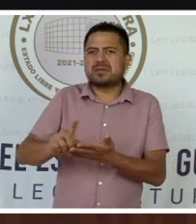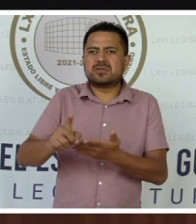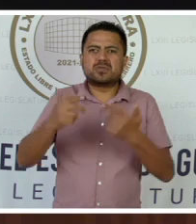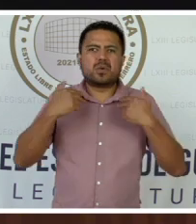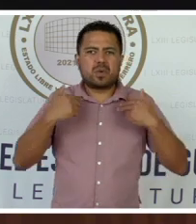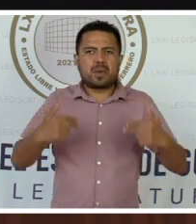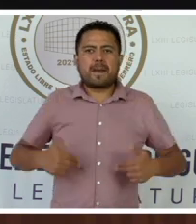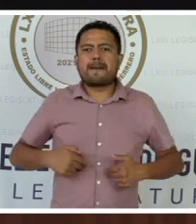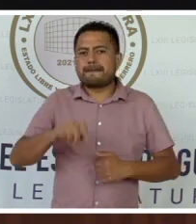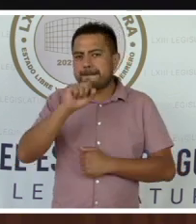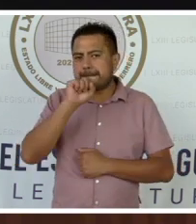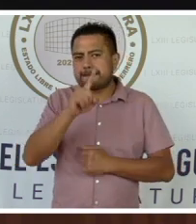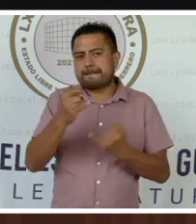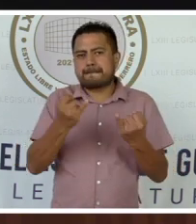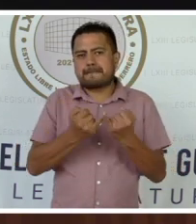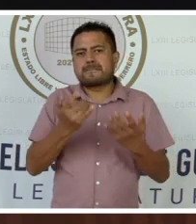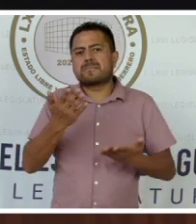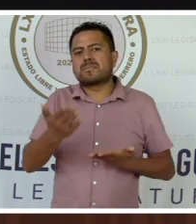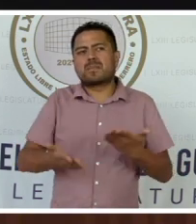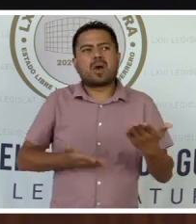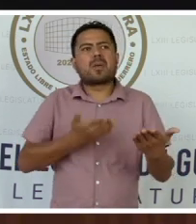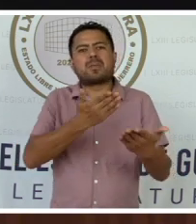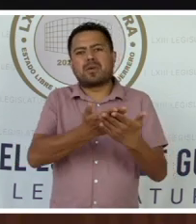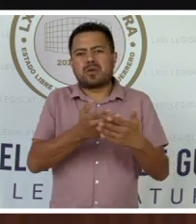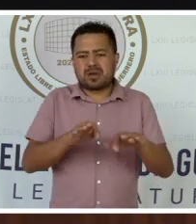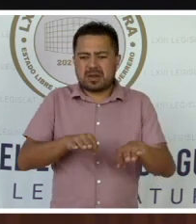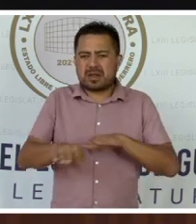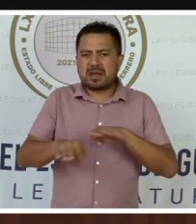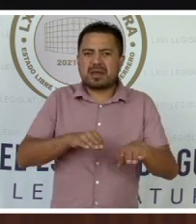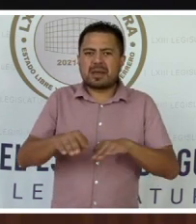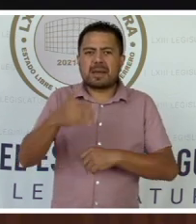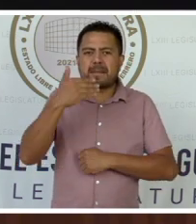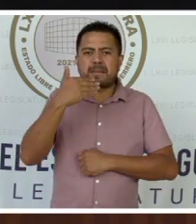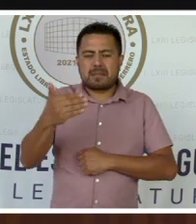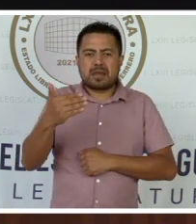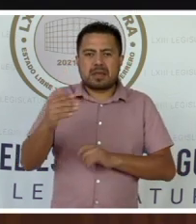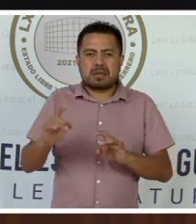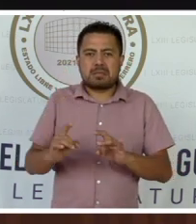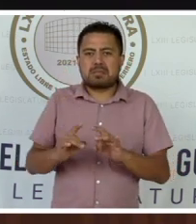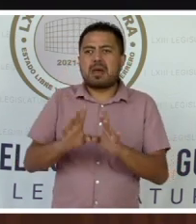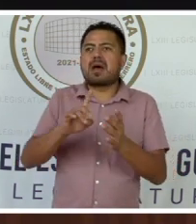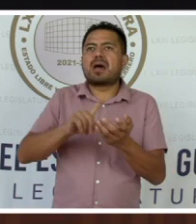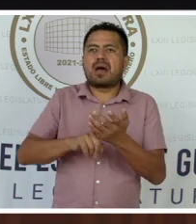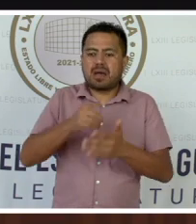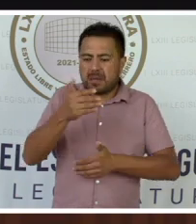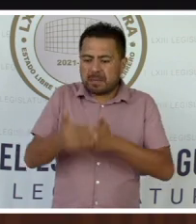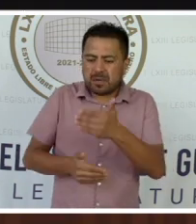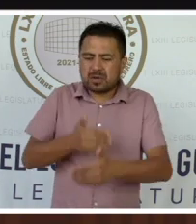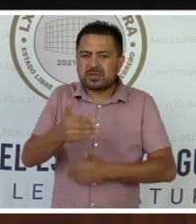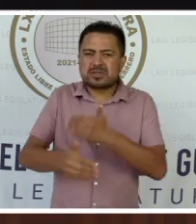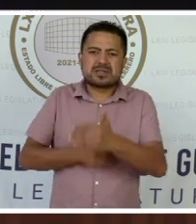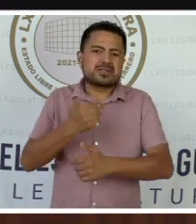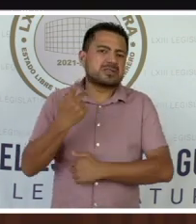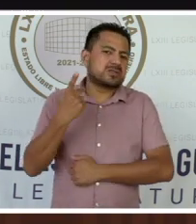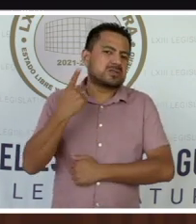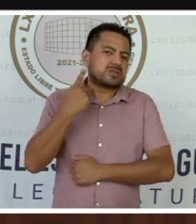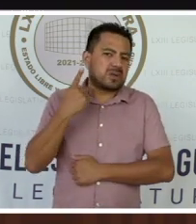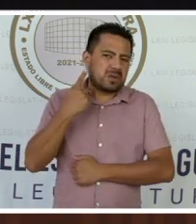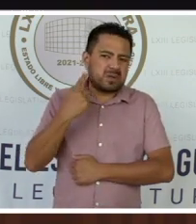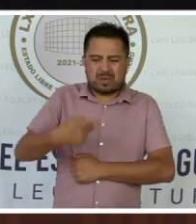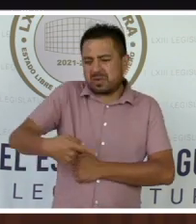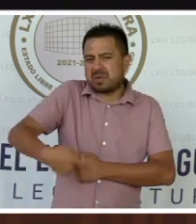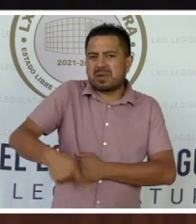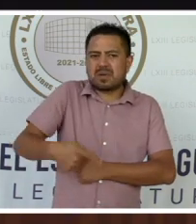así como proponer rutas de acción para incidir en los procesos legislativos de forma